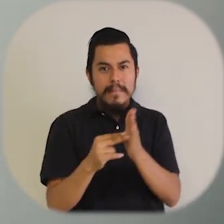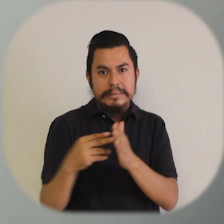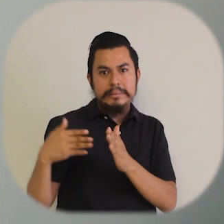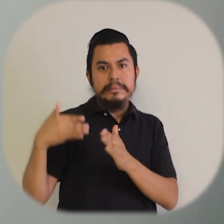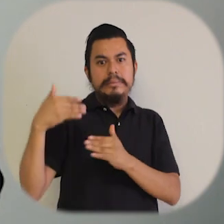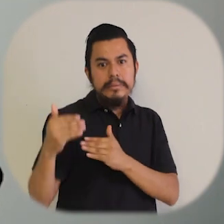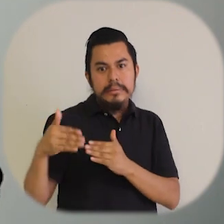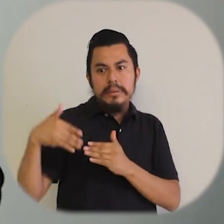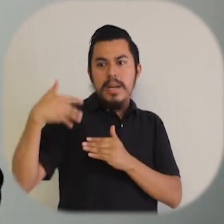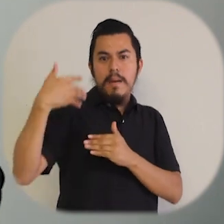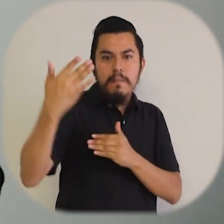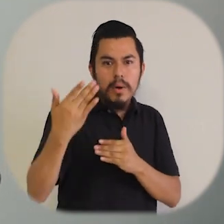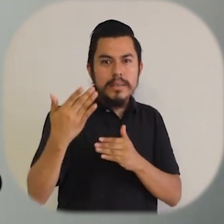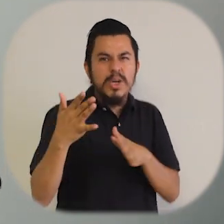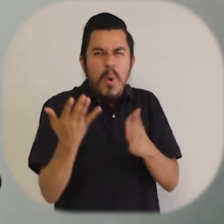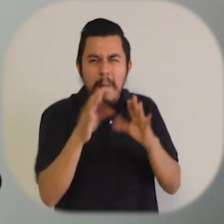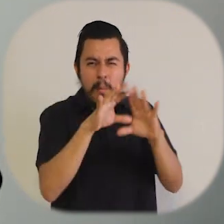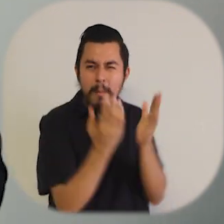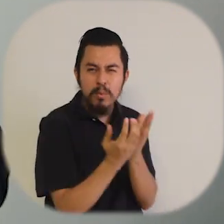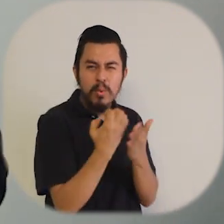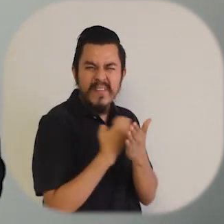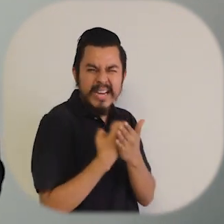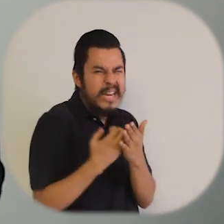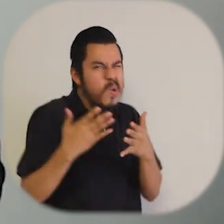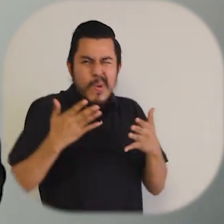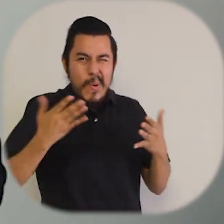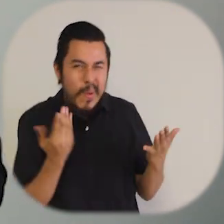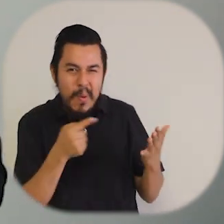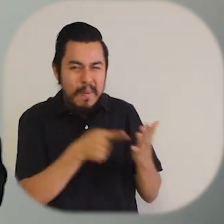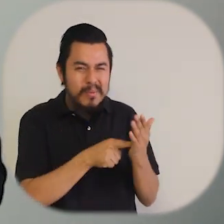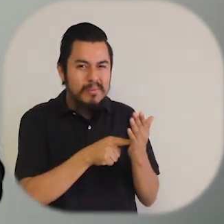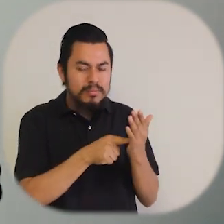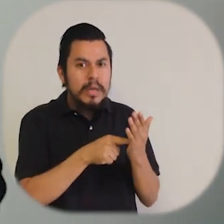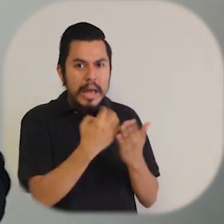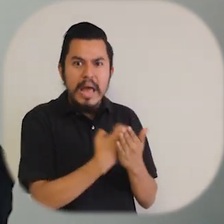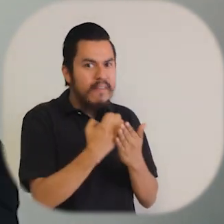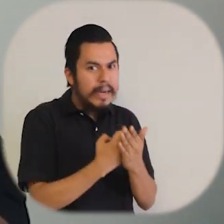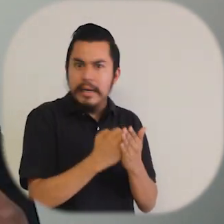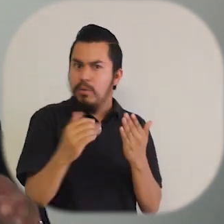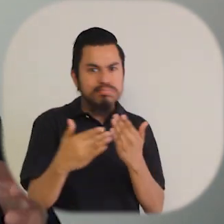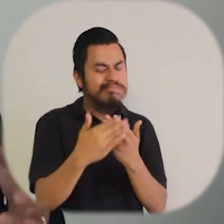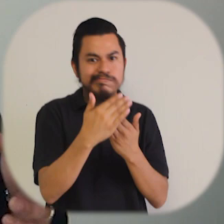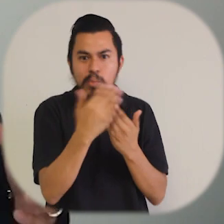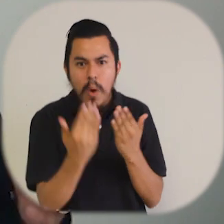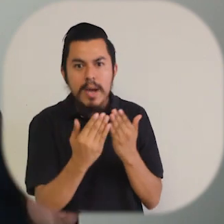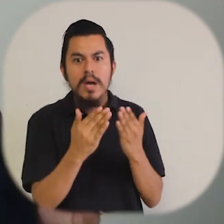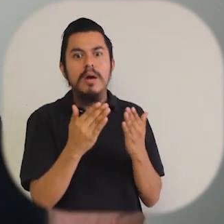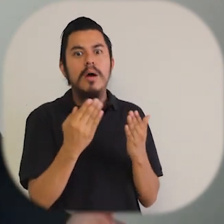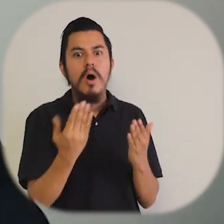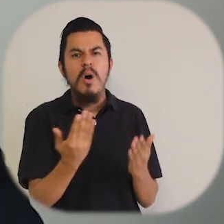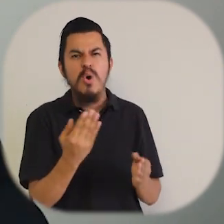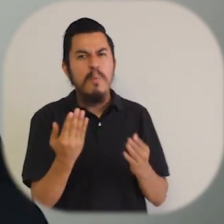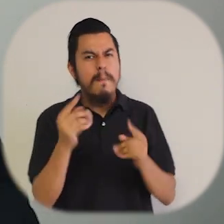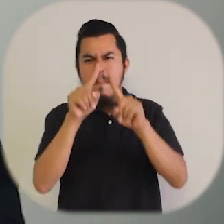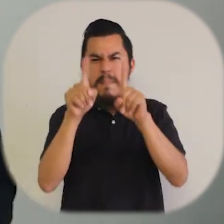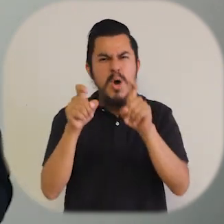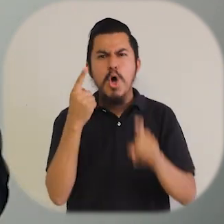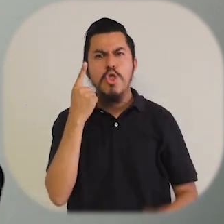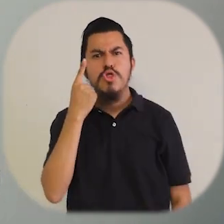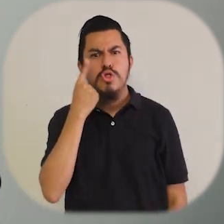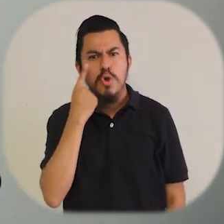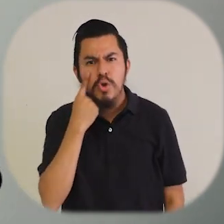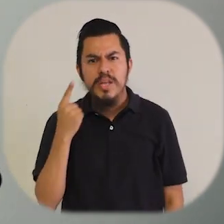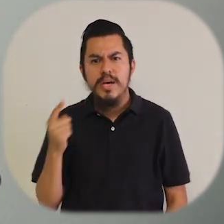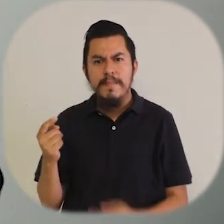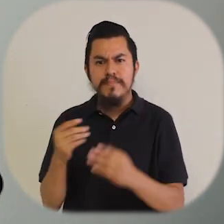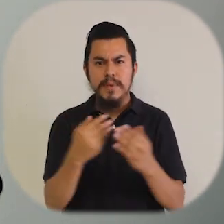es exageración decir que el evangelio se ha perdido. Debemos de examinarnos. ¿En dónde estamos? ¿Estamos en esta categoría del evangelio que Pablo predicó?